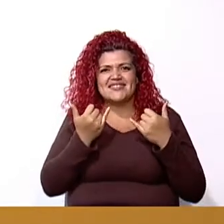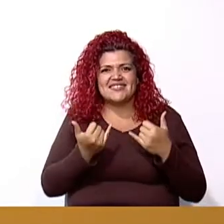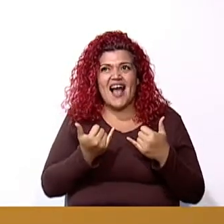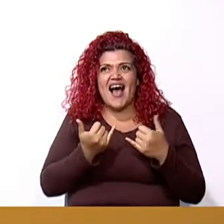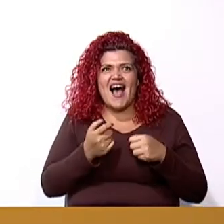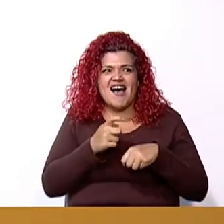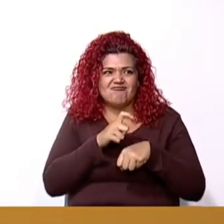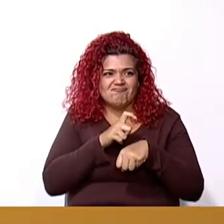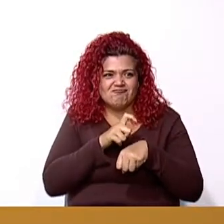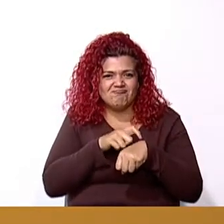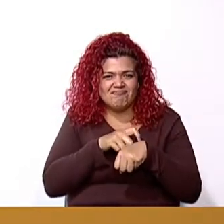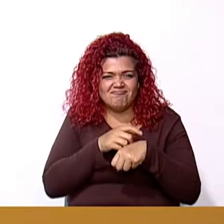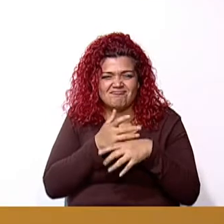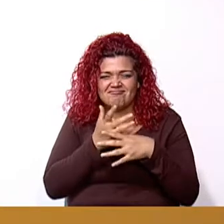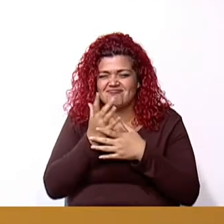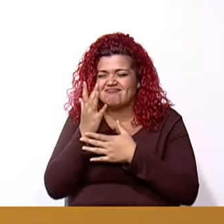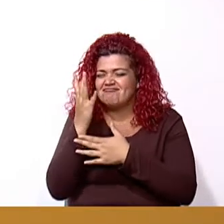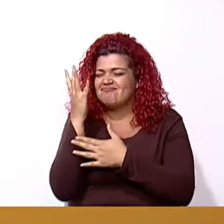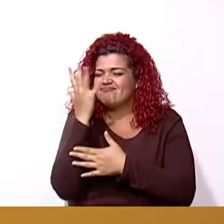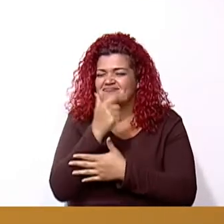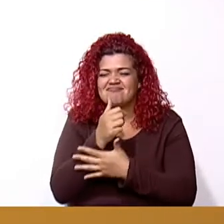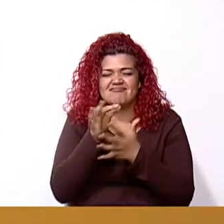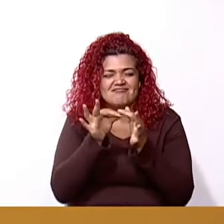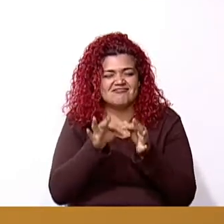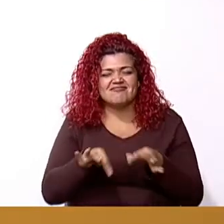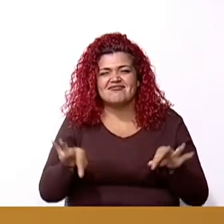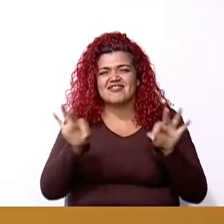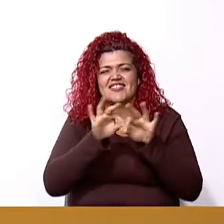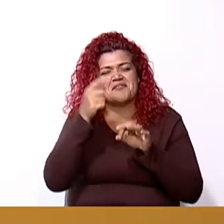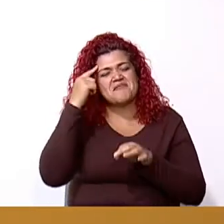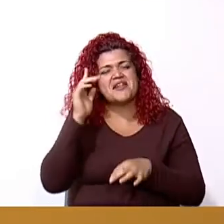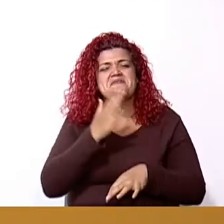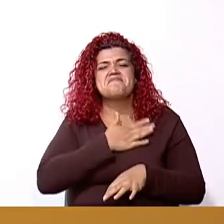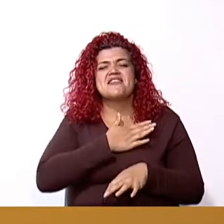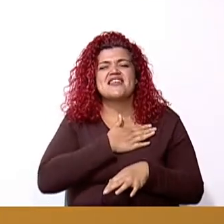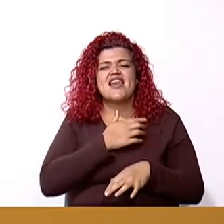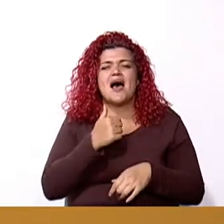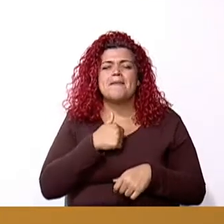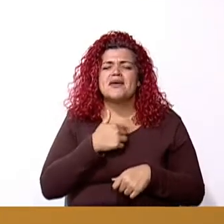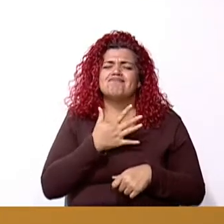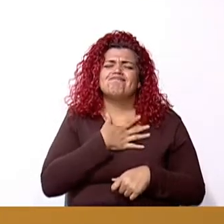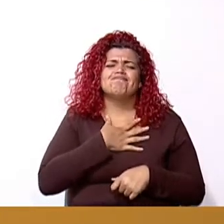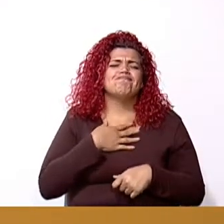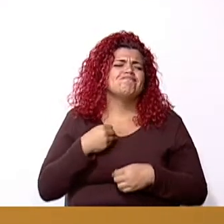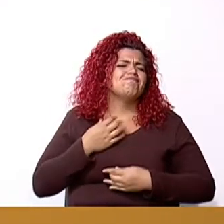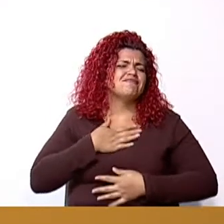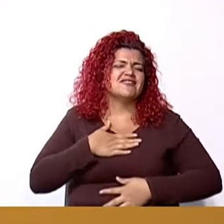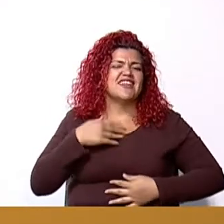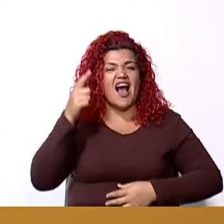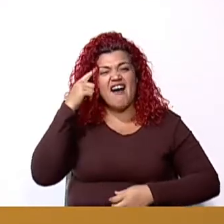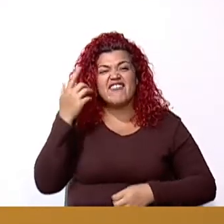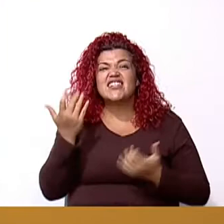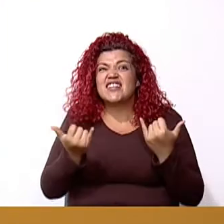las épocas más importantes para mí y una de las que más disfruto. ¿Saben cuál es?